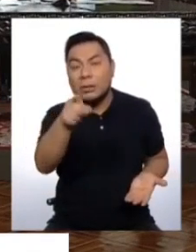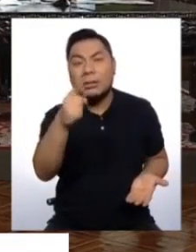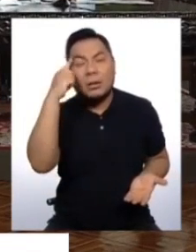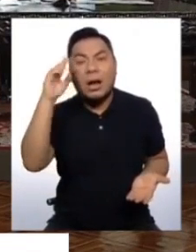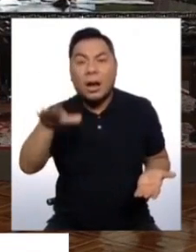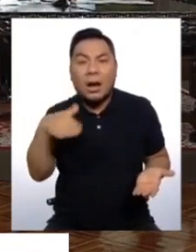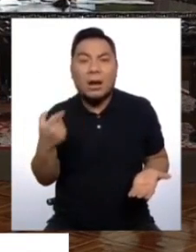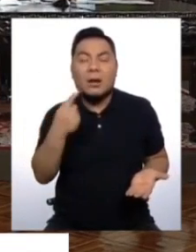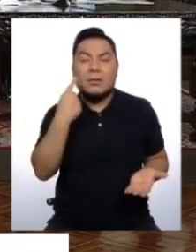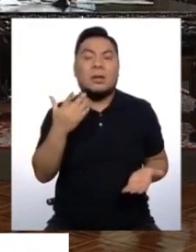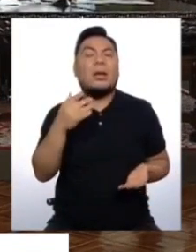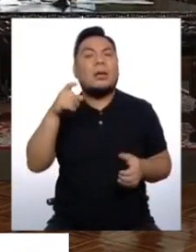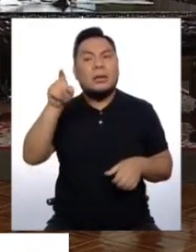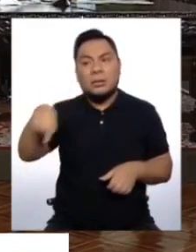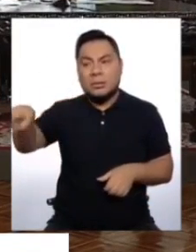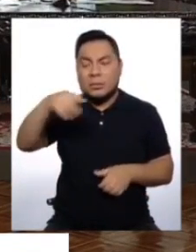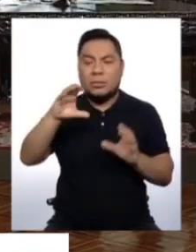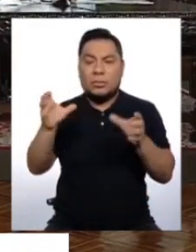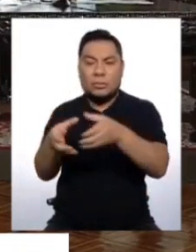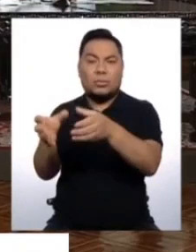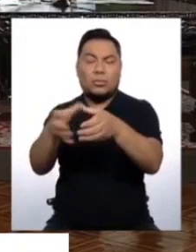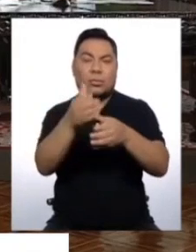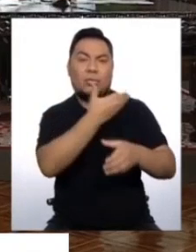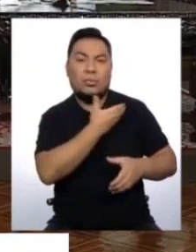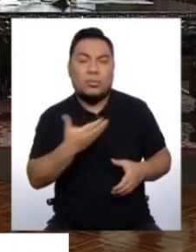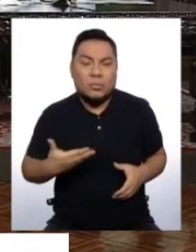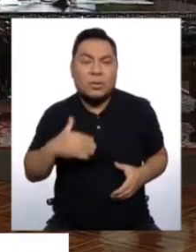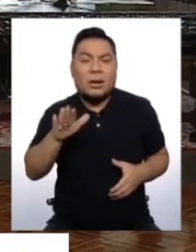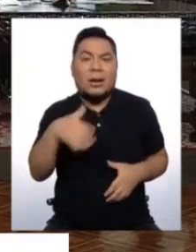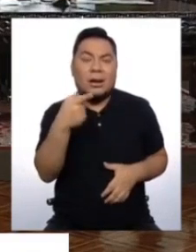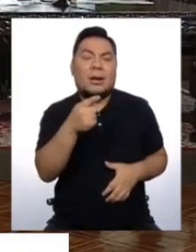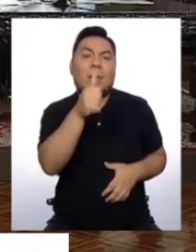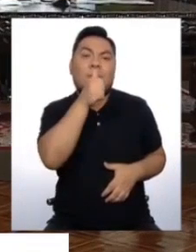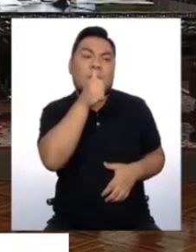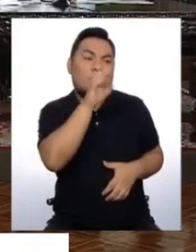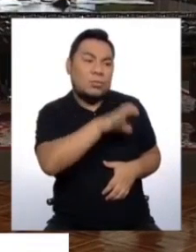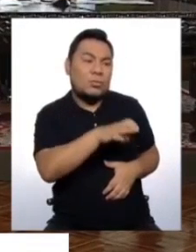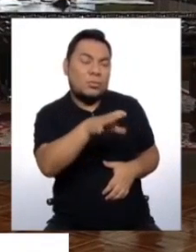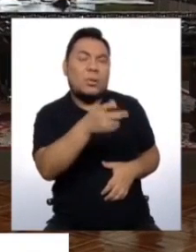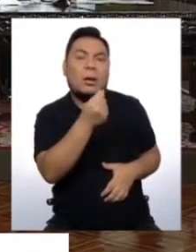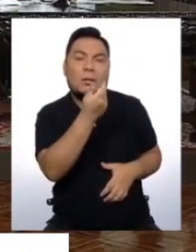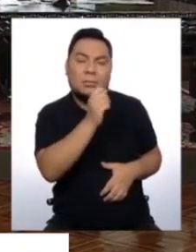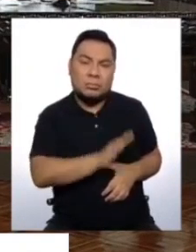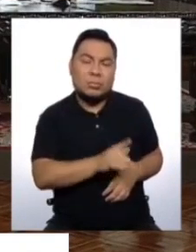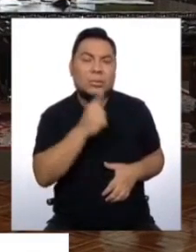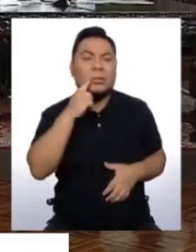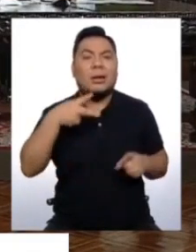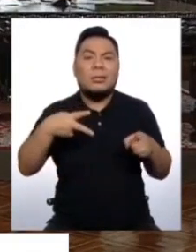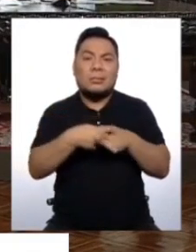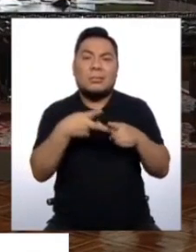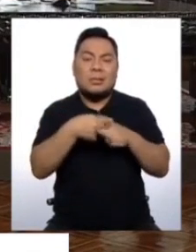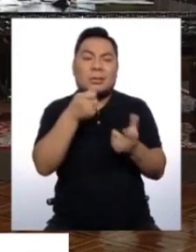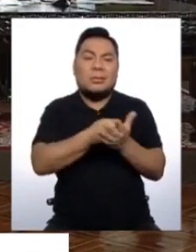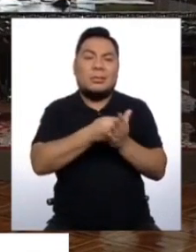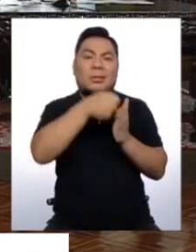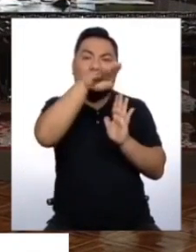de austeridad en el sector público, como ha sucedido en lo privado, donde incluso hubo recortes de